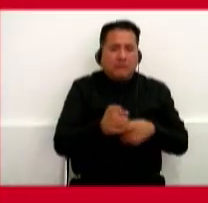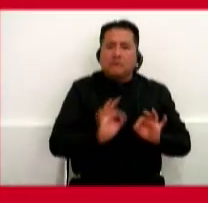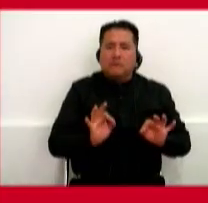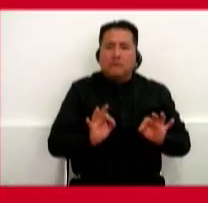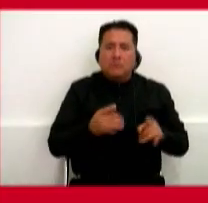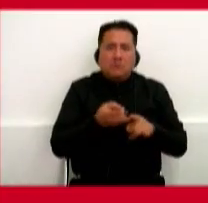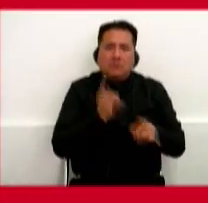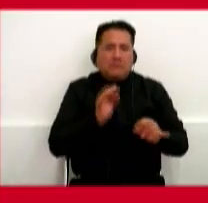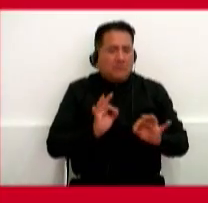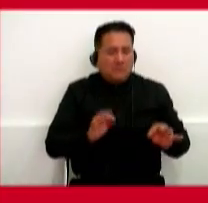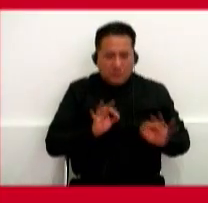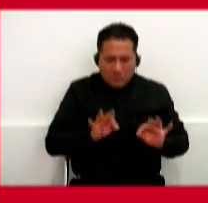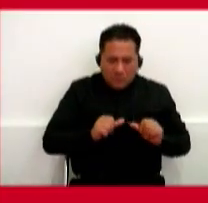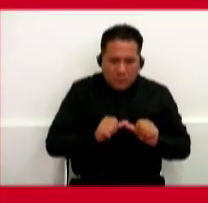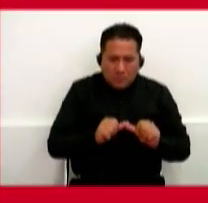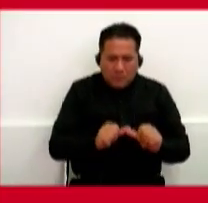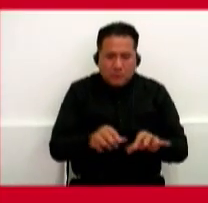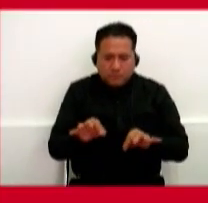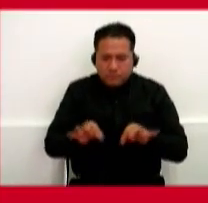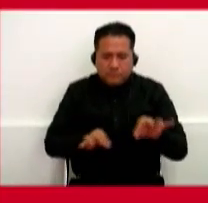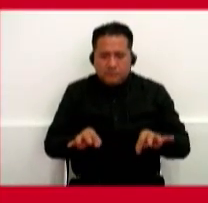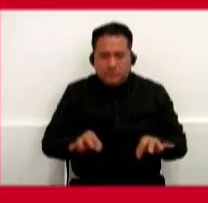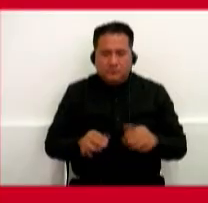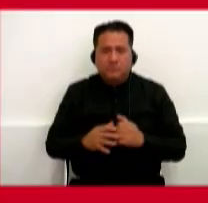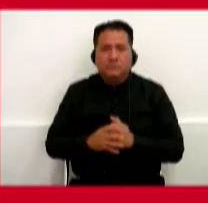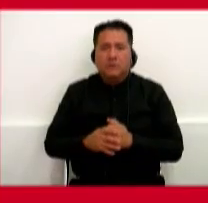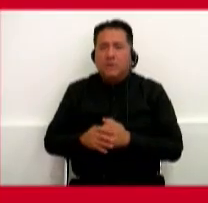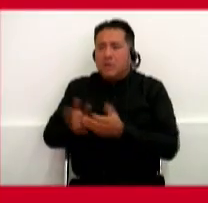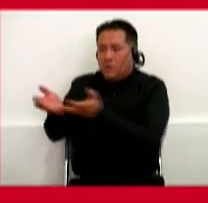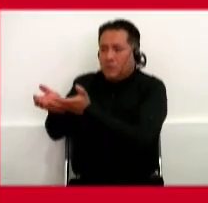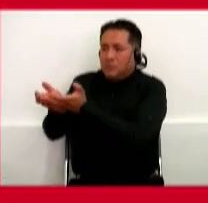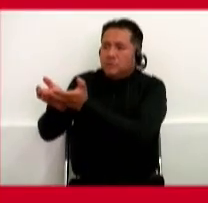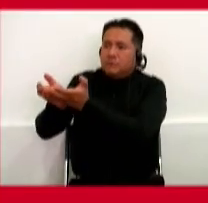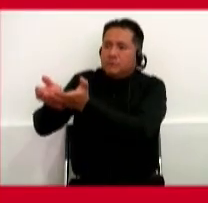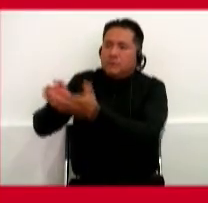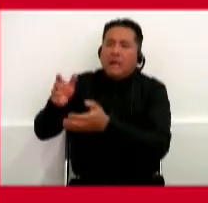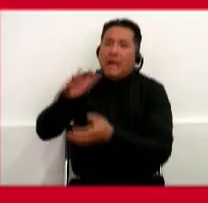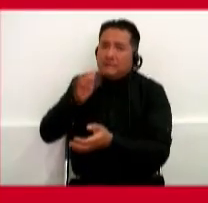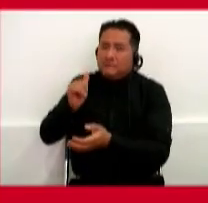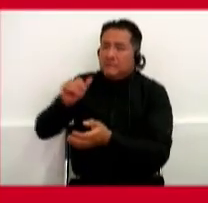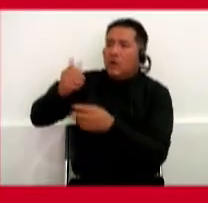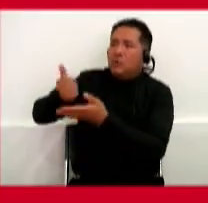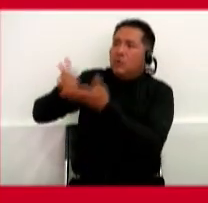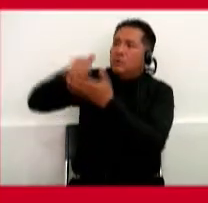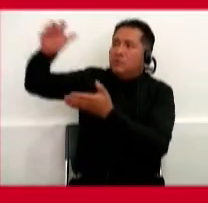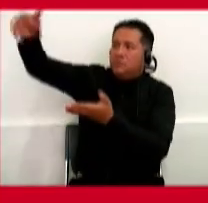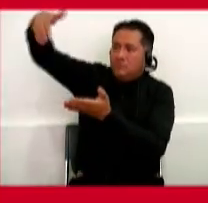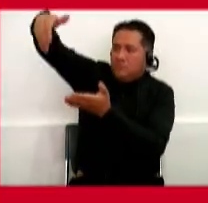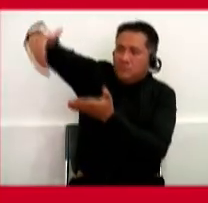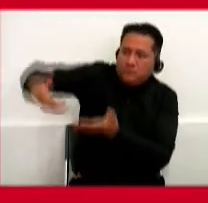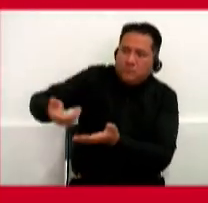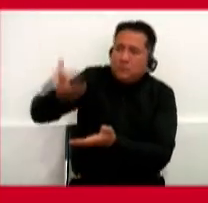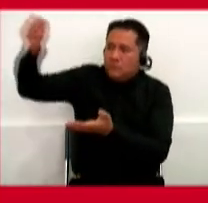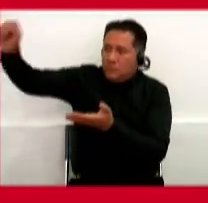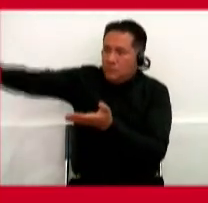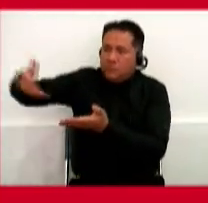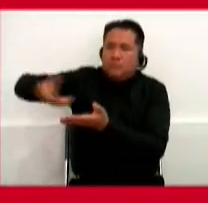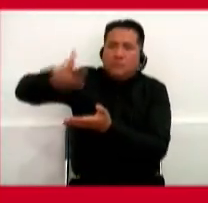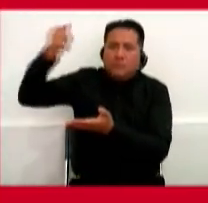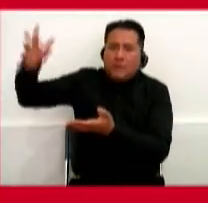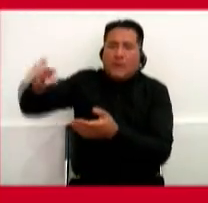con cargadores o con otros equipos. Y así evitamos, digamos, el daño estructural a los